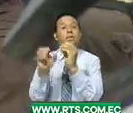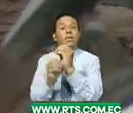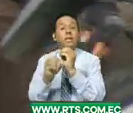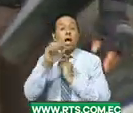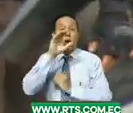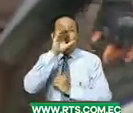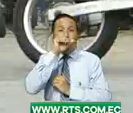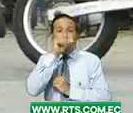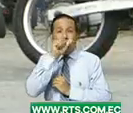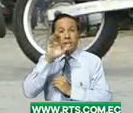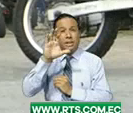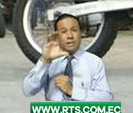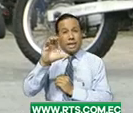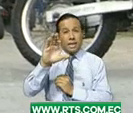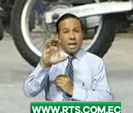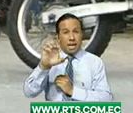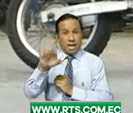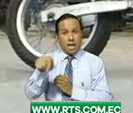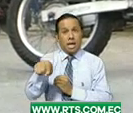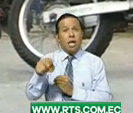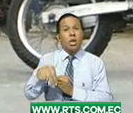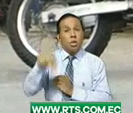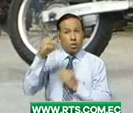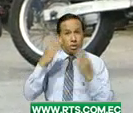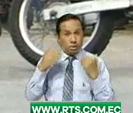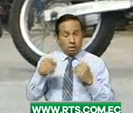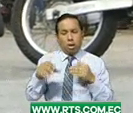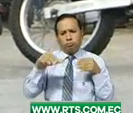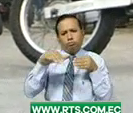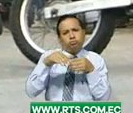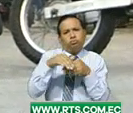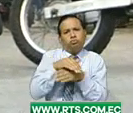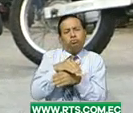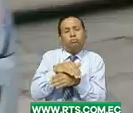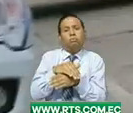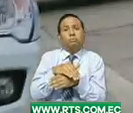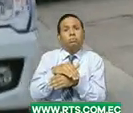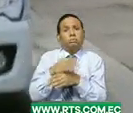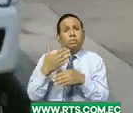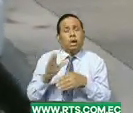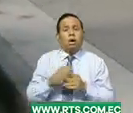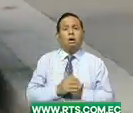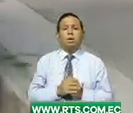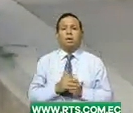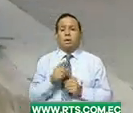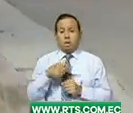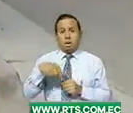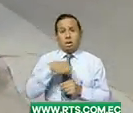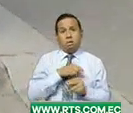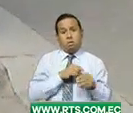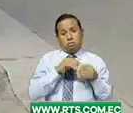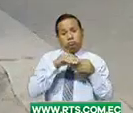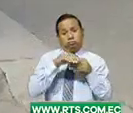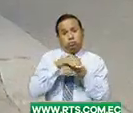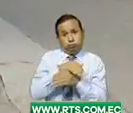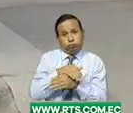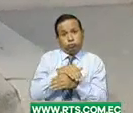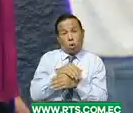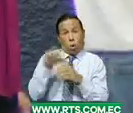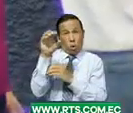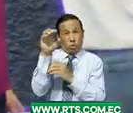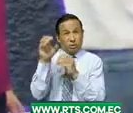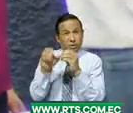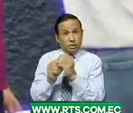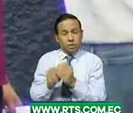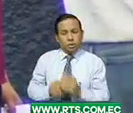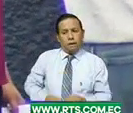del Ecuador ubicadas en la avenida Juan Tancamarengo al norte de la urbe, señalaron las autoridades. Una vez en el sitio, amenazaron al personal que